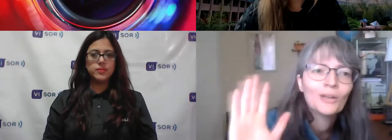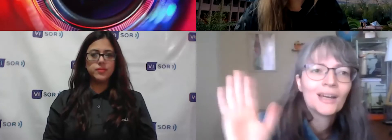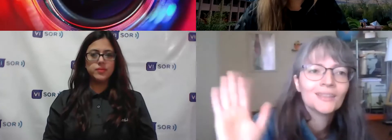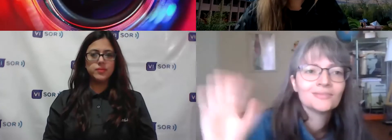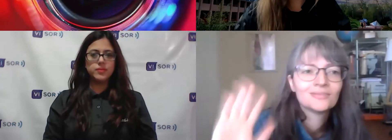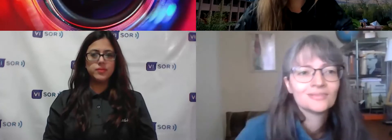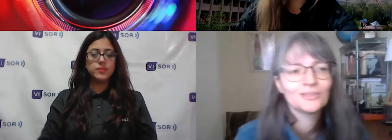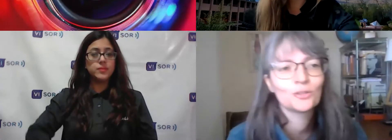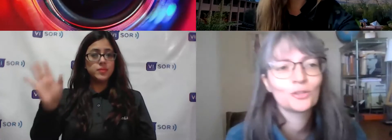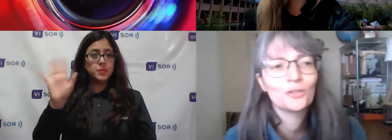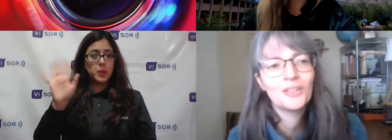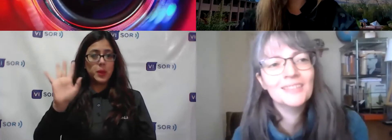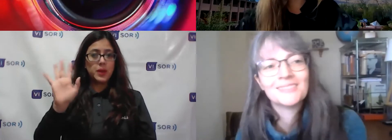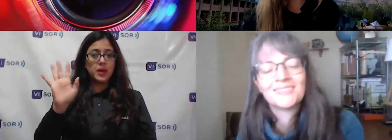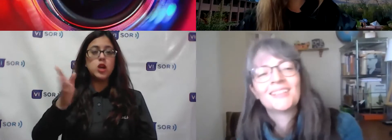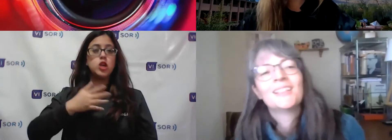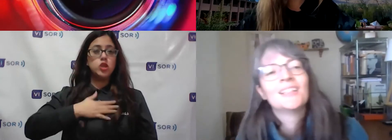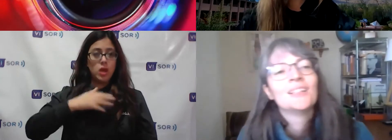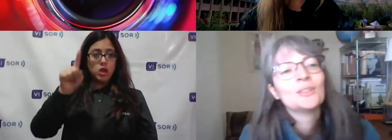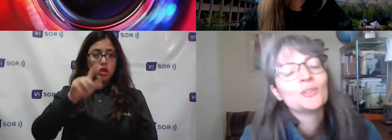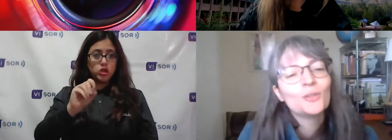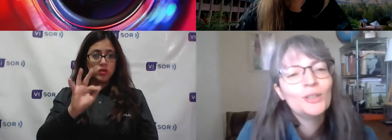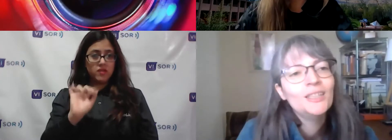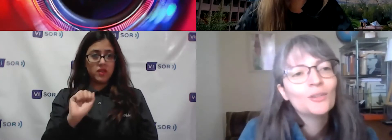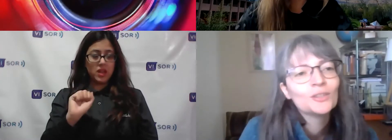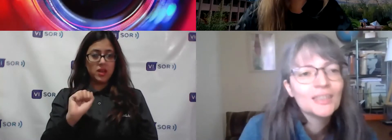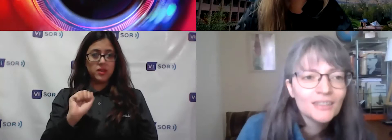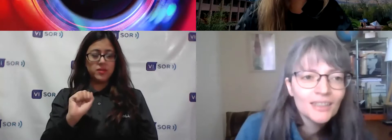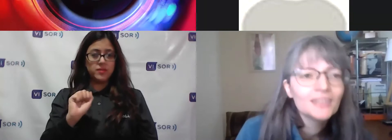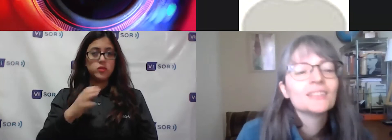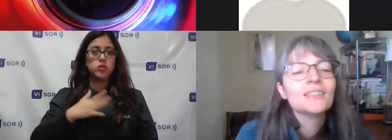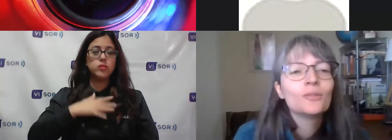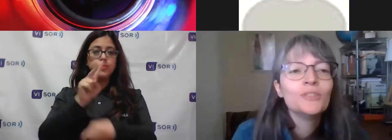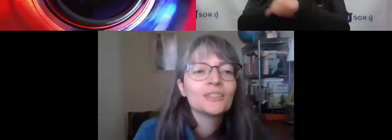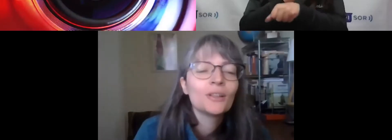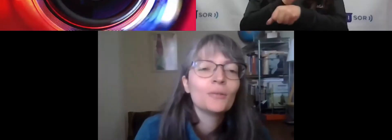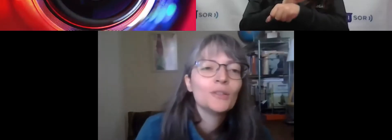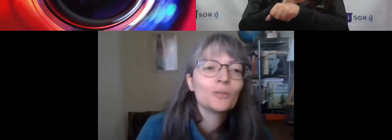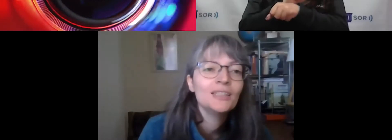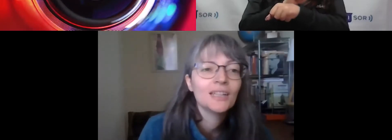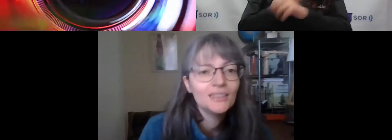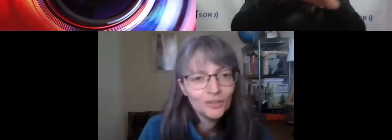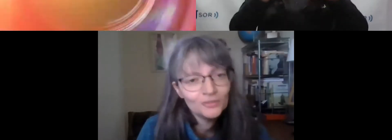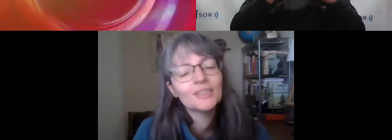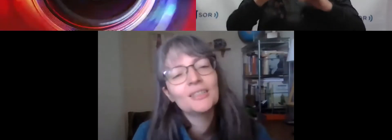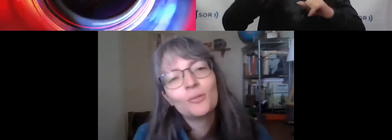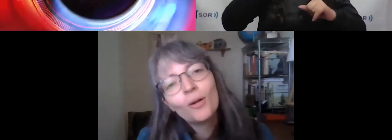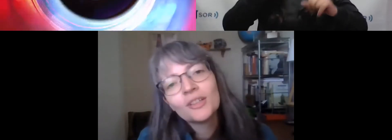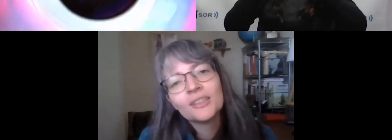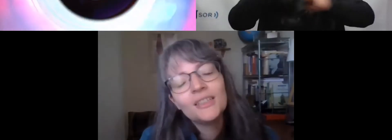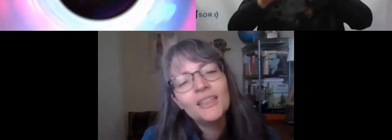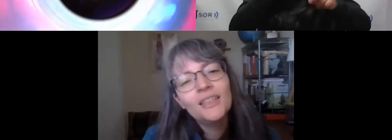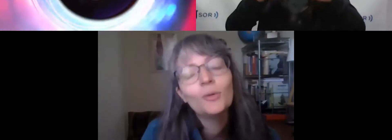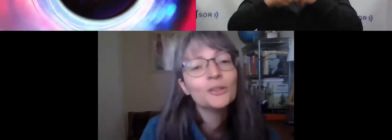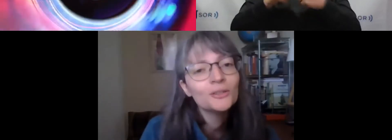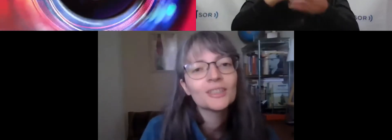hola yo soy sofía soy docente de comunicación audiovisual y técnico en work